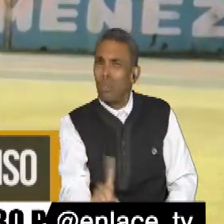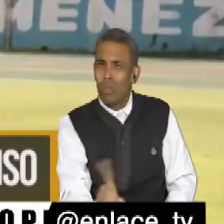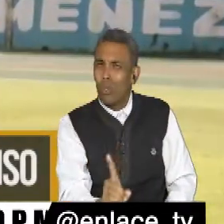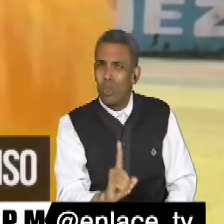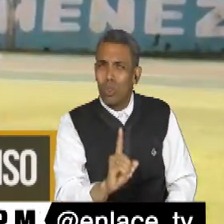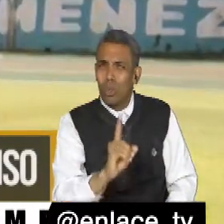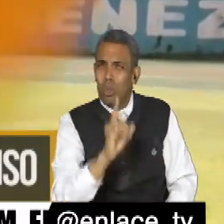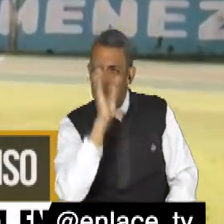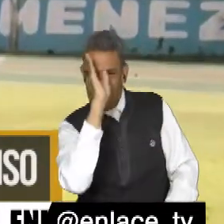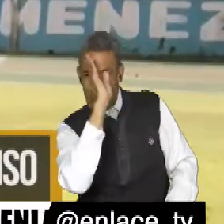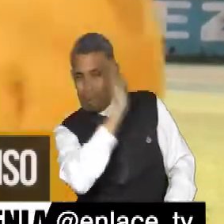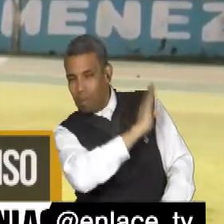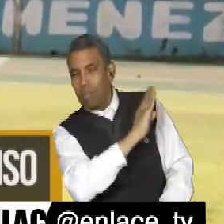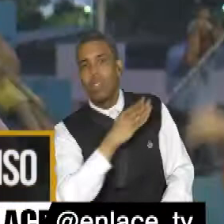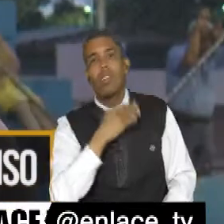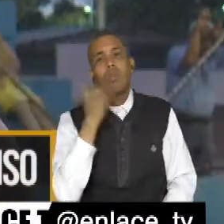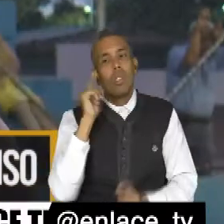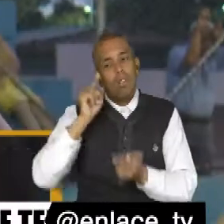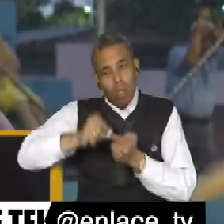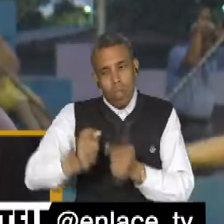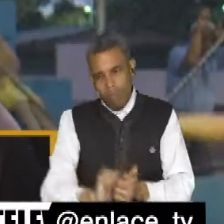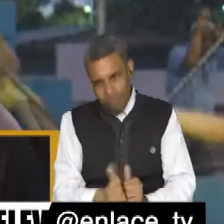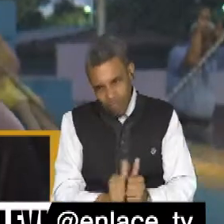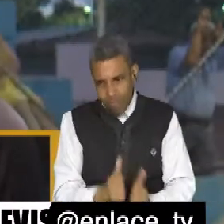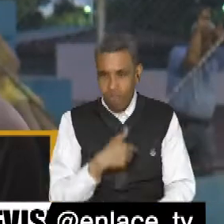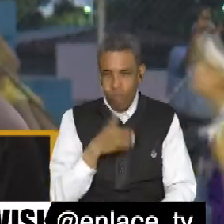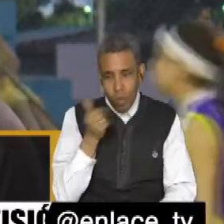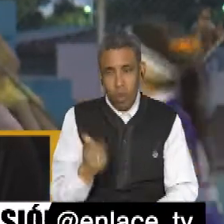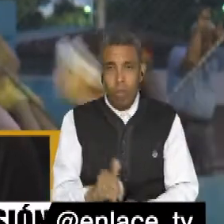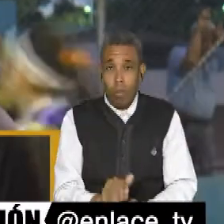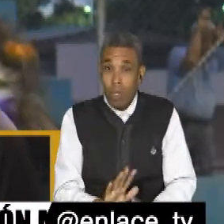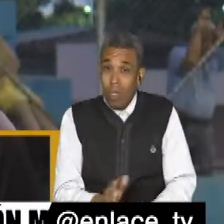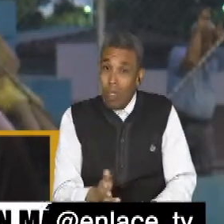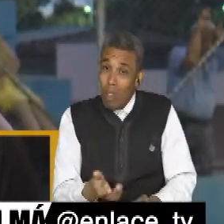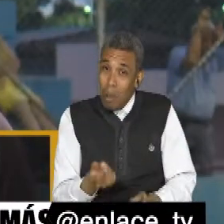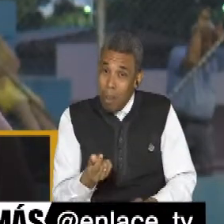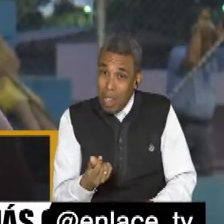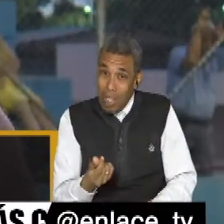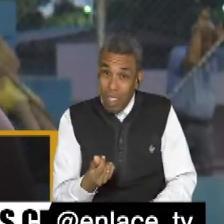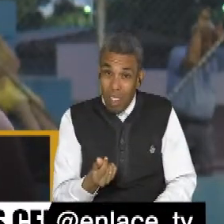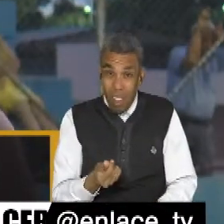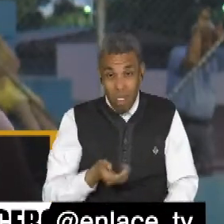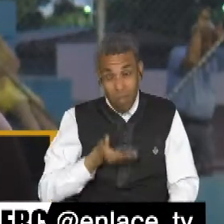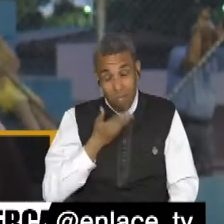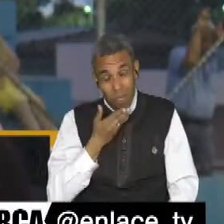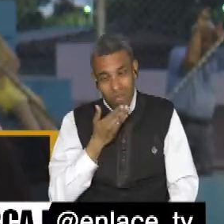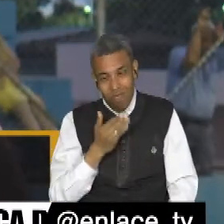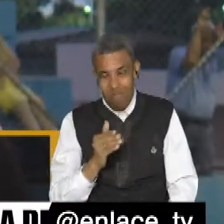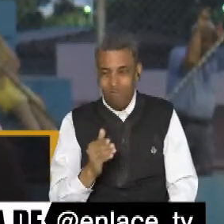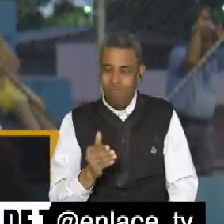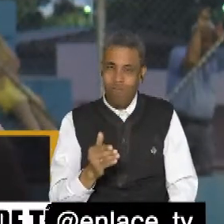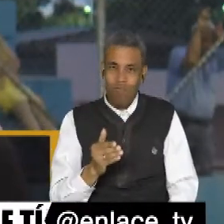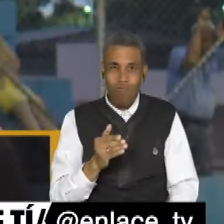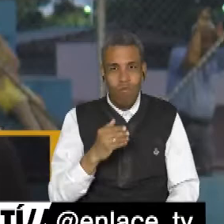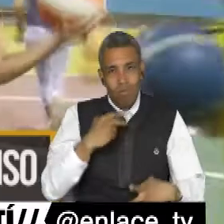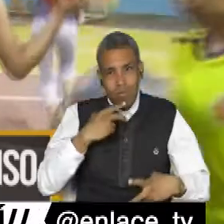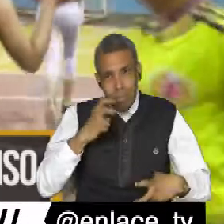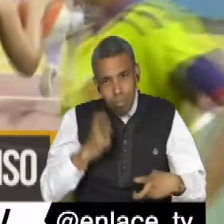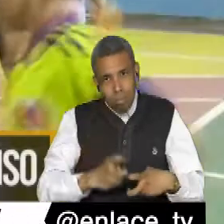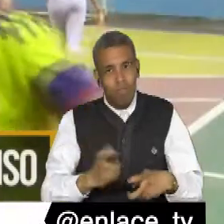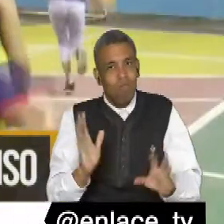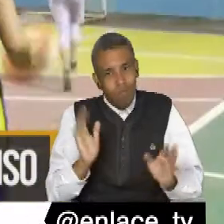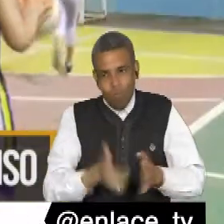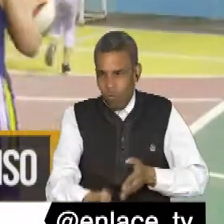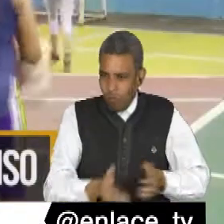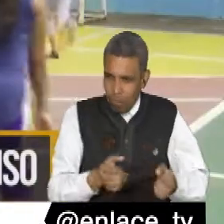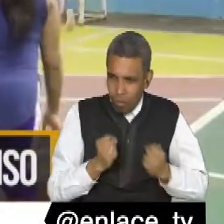con el deporte hay mucha oportunidad. Trabajamos con las uñas y pues este sector más que todo es un poco abandonado. Aquí casi no se ve el deporte